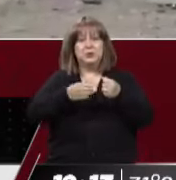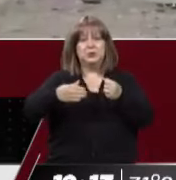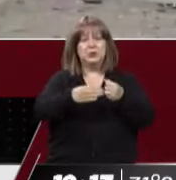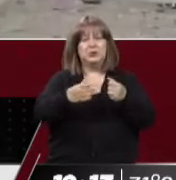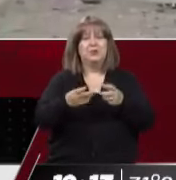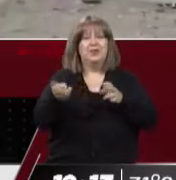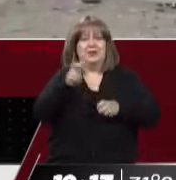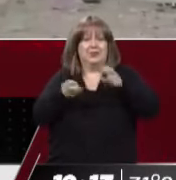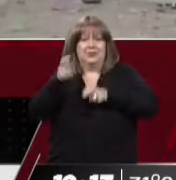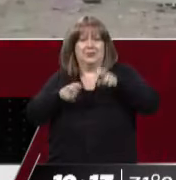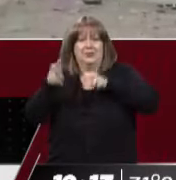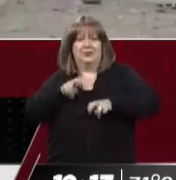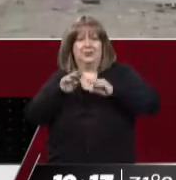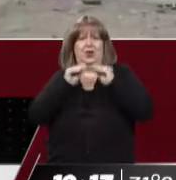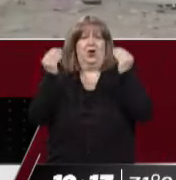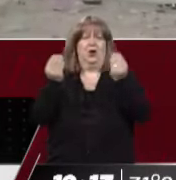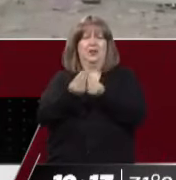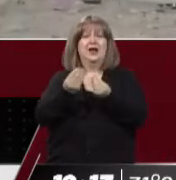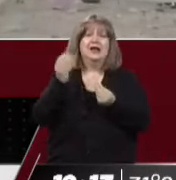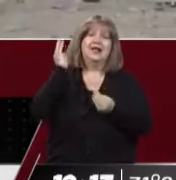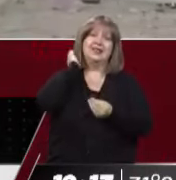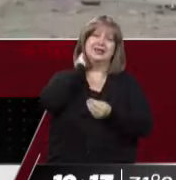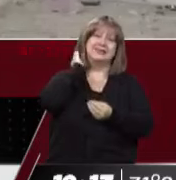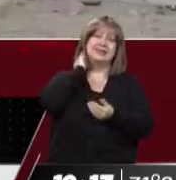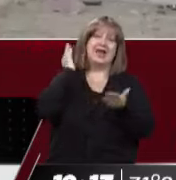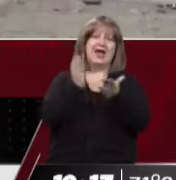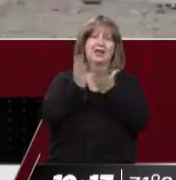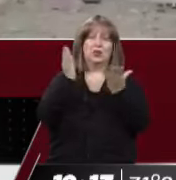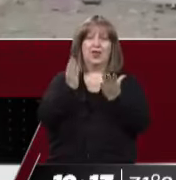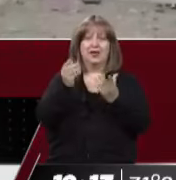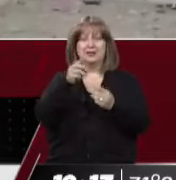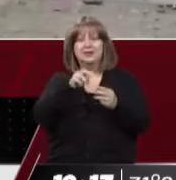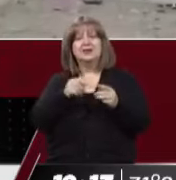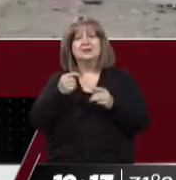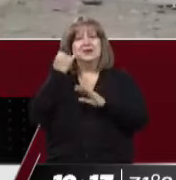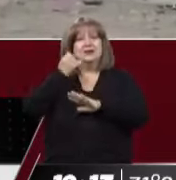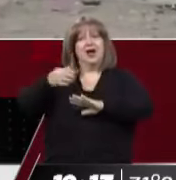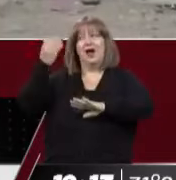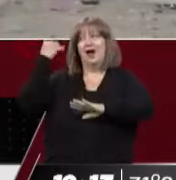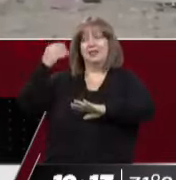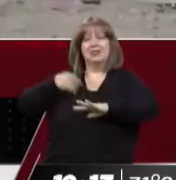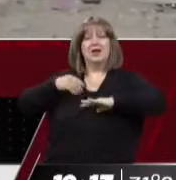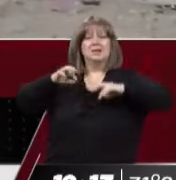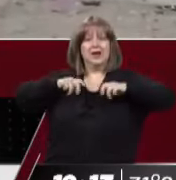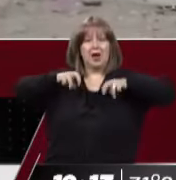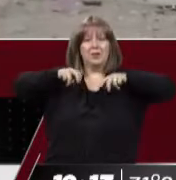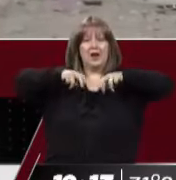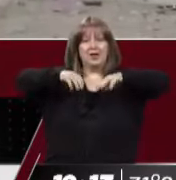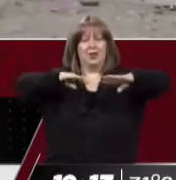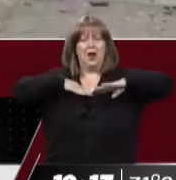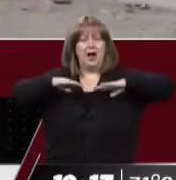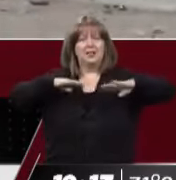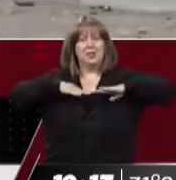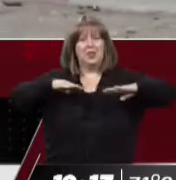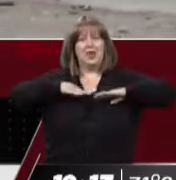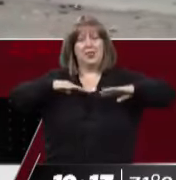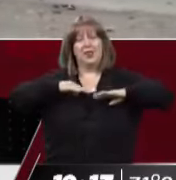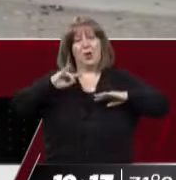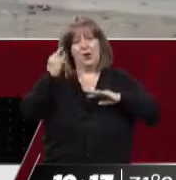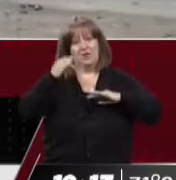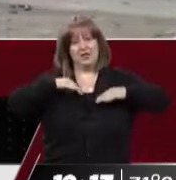16 estudiantes a bordo tras una actividad física que estaban llevando adelante en esta zona y